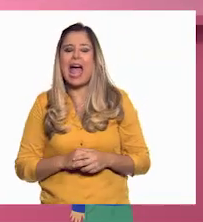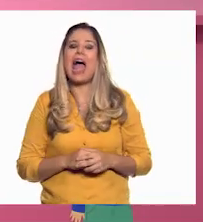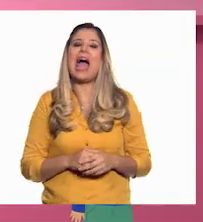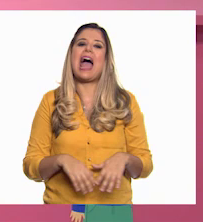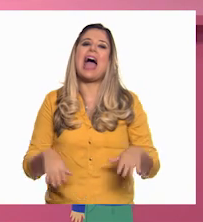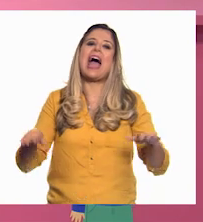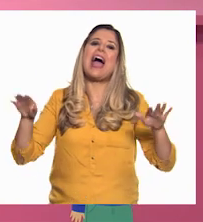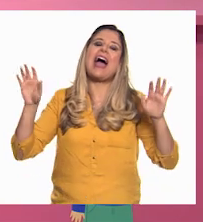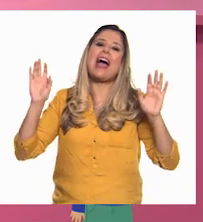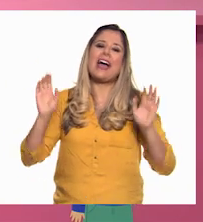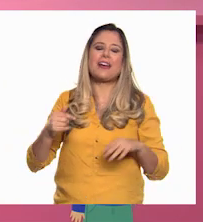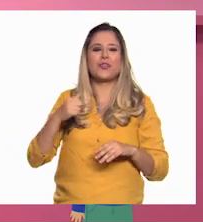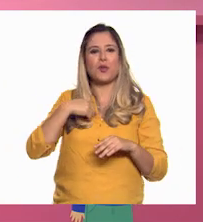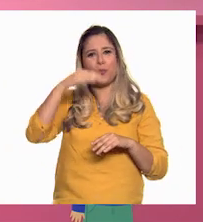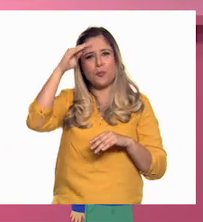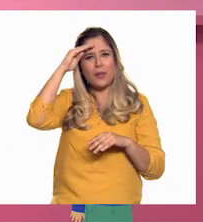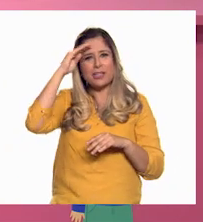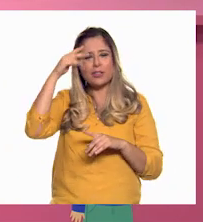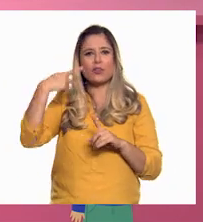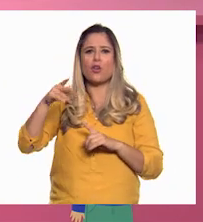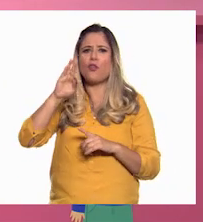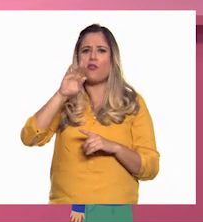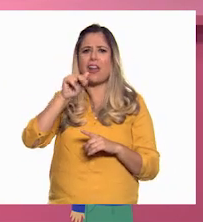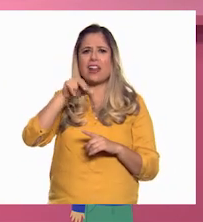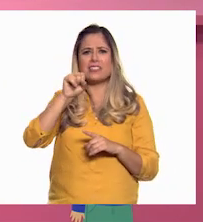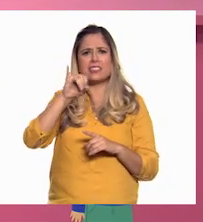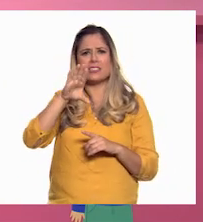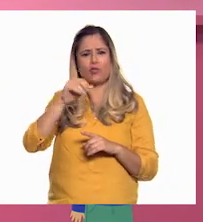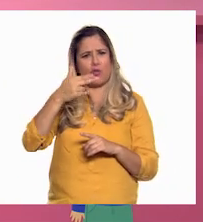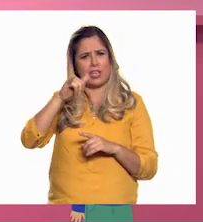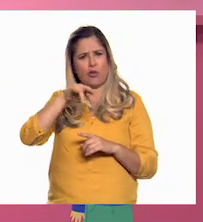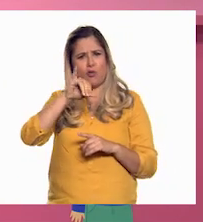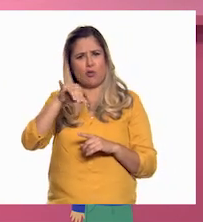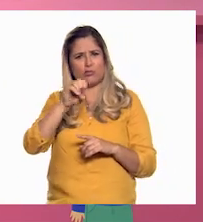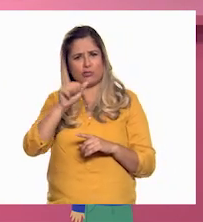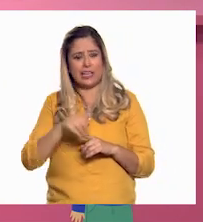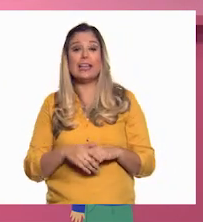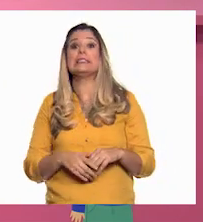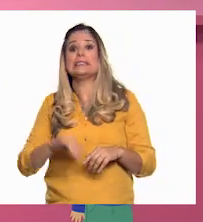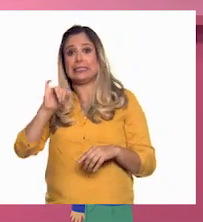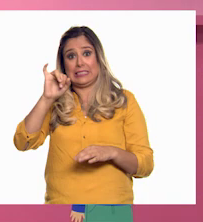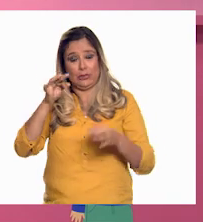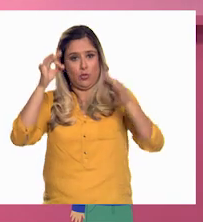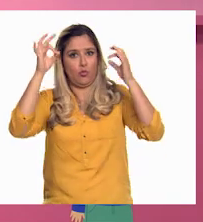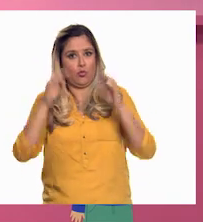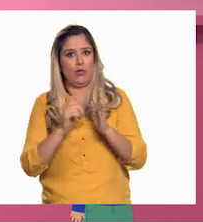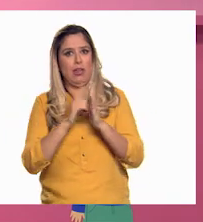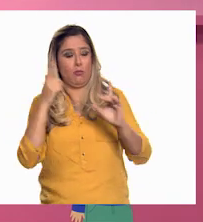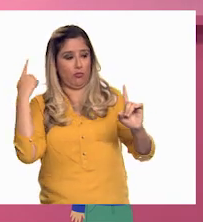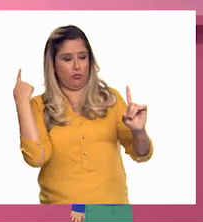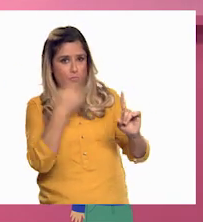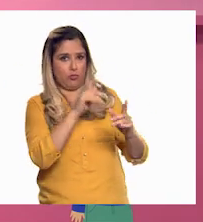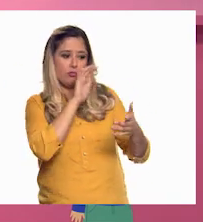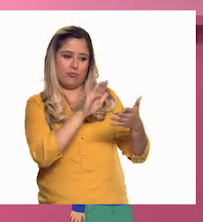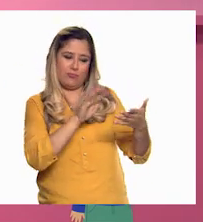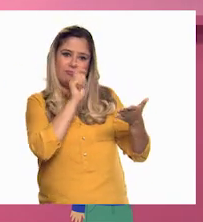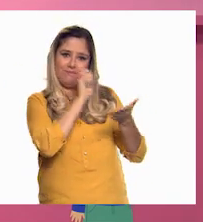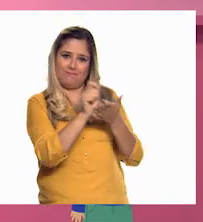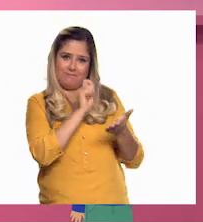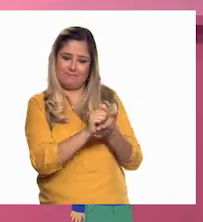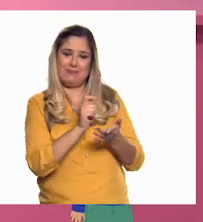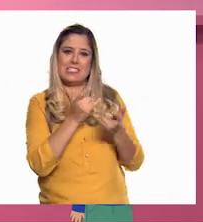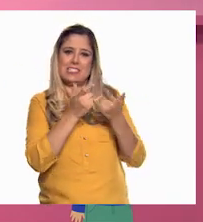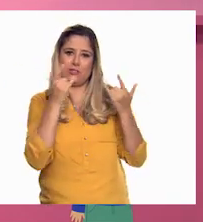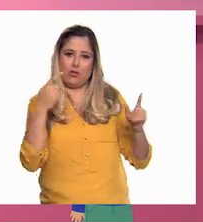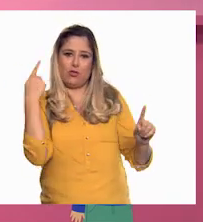Yo pensé que el libro era de Francisco Hinojosa. No, sí lo es, Raulito. ¿Ah, sí? El texto es de él, las